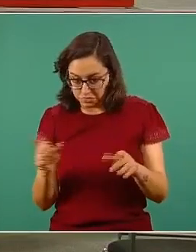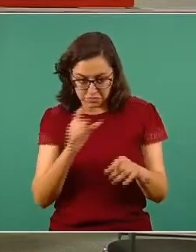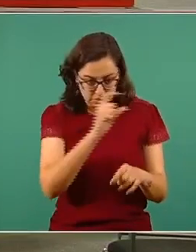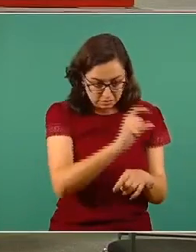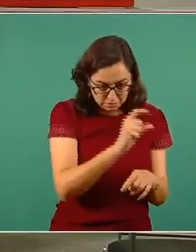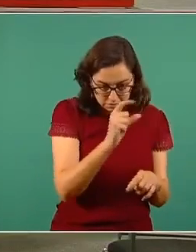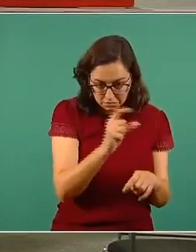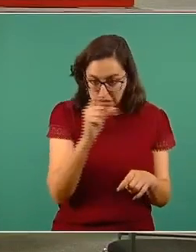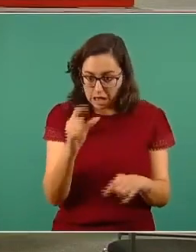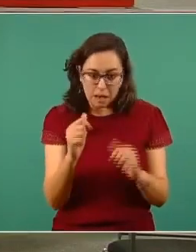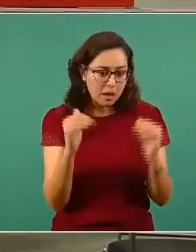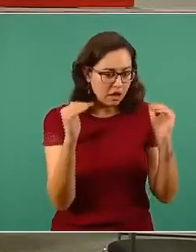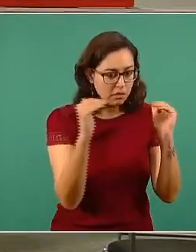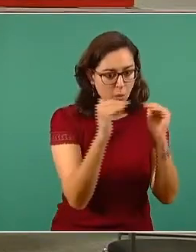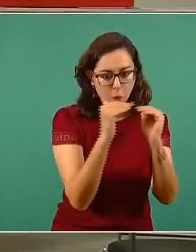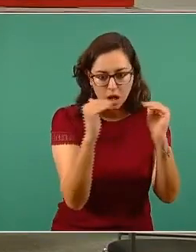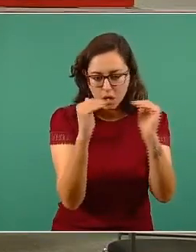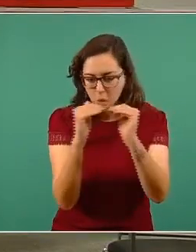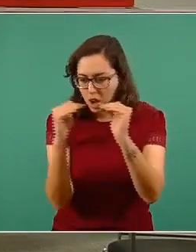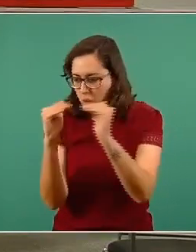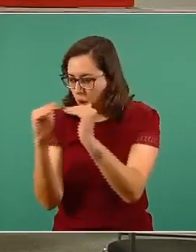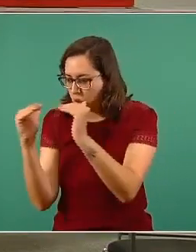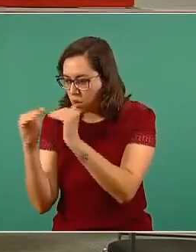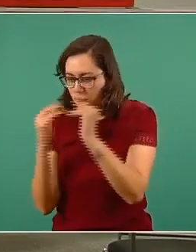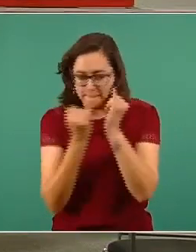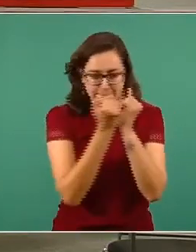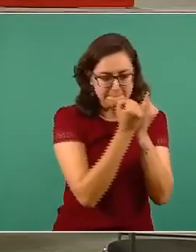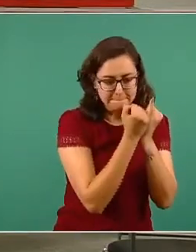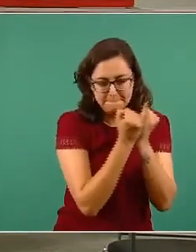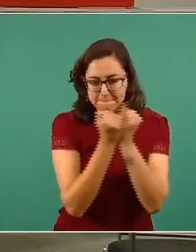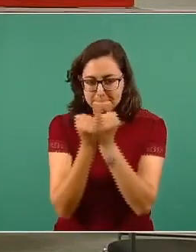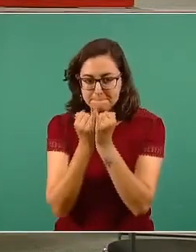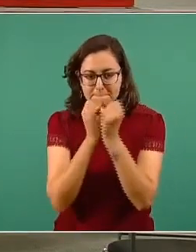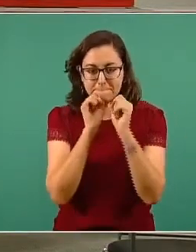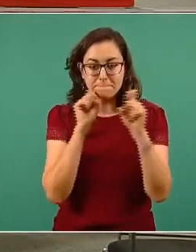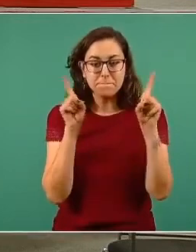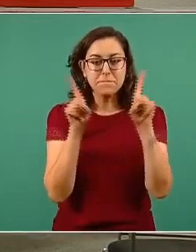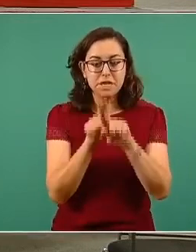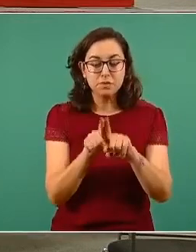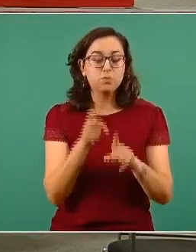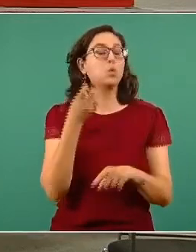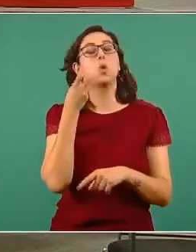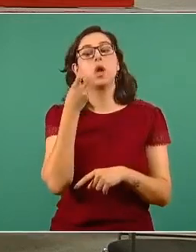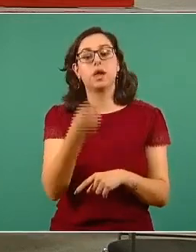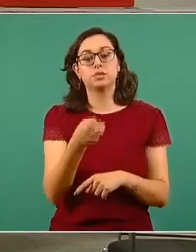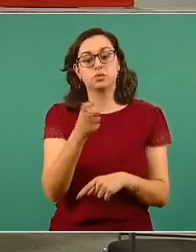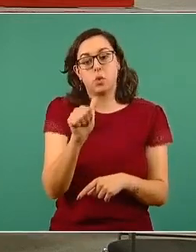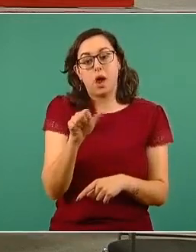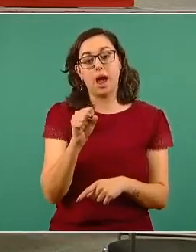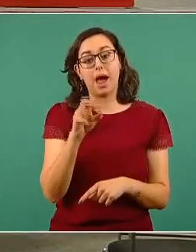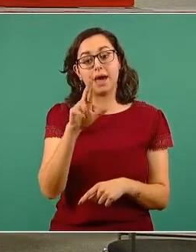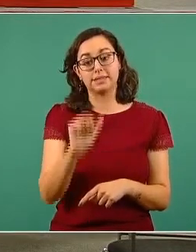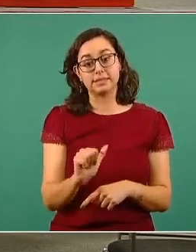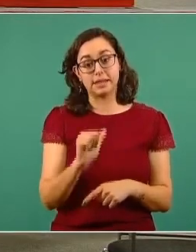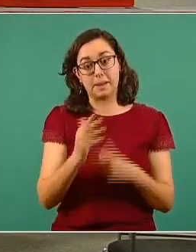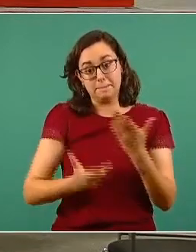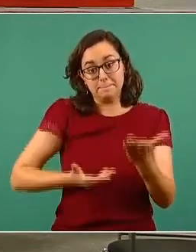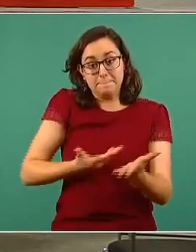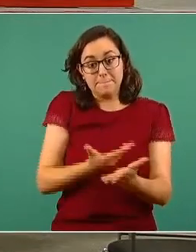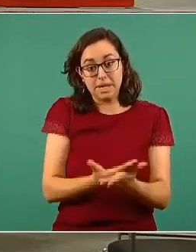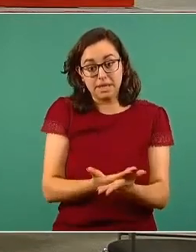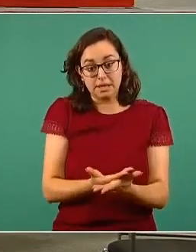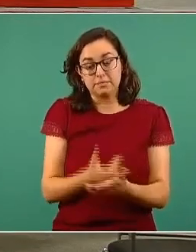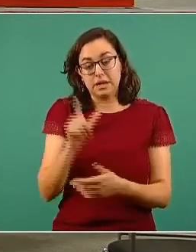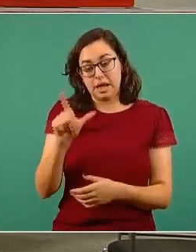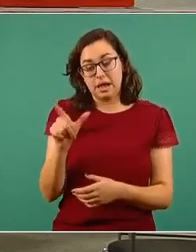misma potencia. Ese es un proceso estandarizado, normalizado por AstraZeneca, y Leomont lo ha